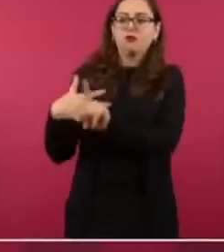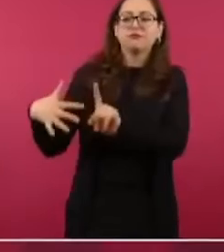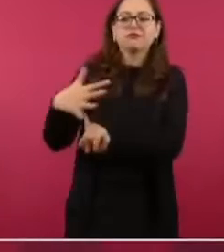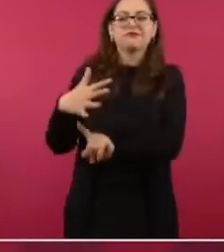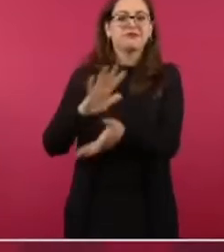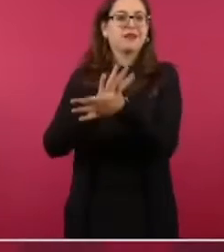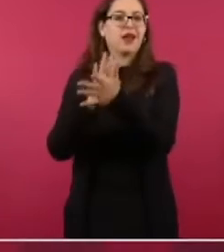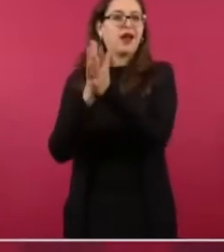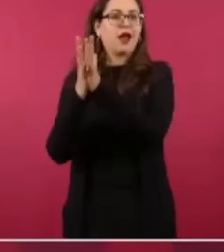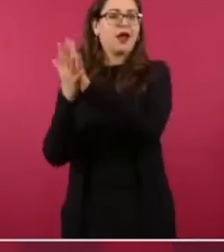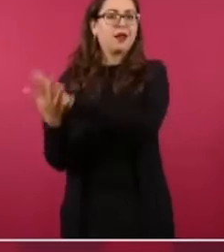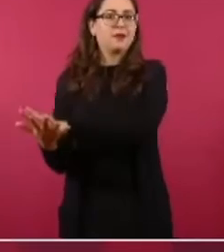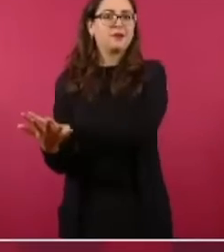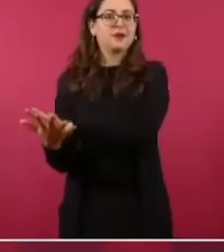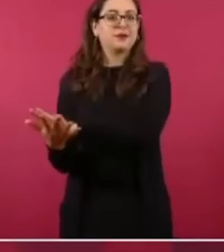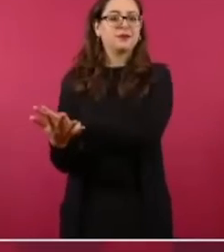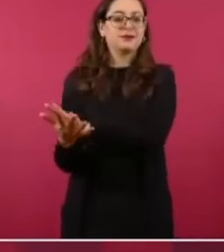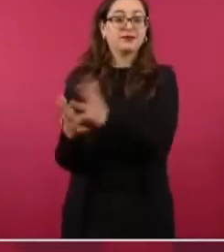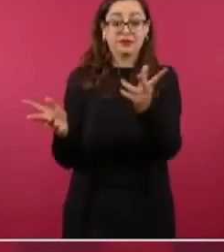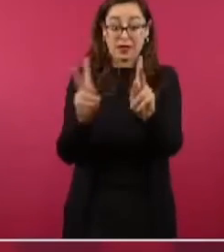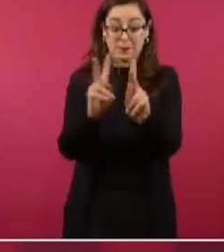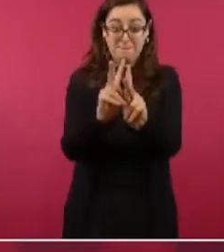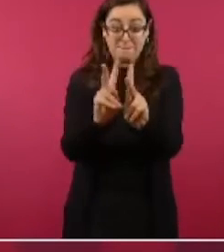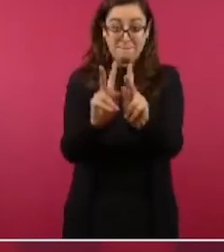porque la paz es fruto de la justicia.